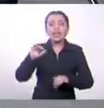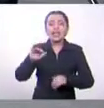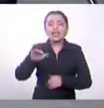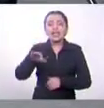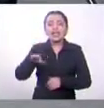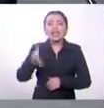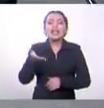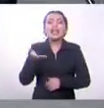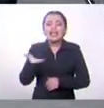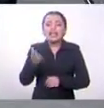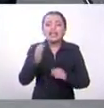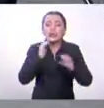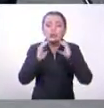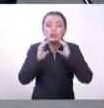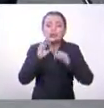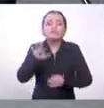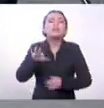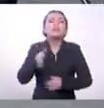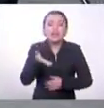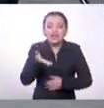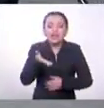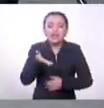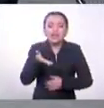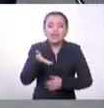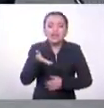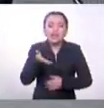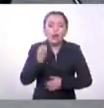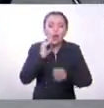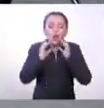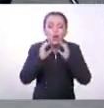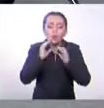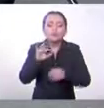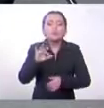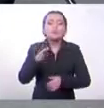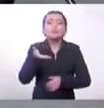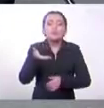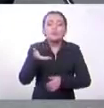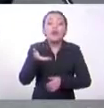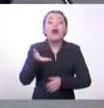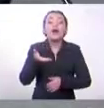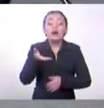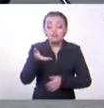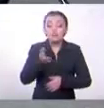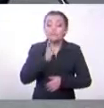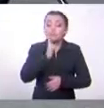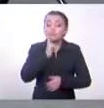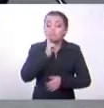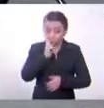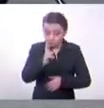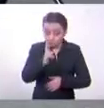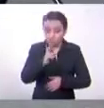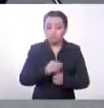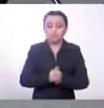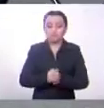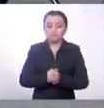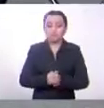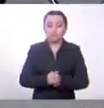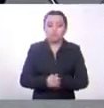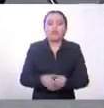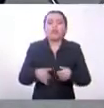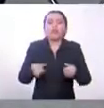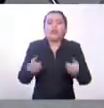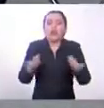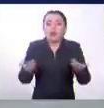es la comunicación. ¿Tú sabes qué es la comunicación, Mayra? Mire, yo creo que la comunicación es ese proceso mediante el cual